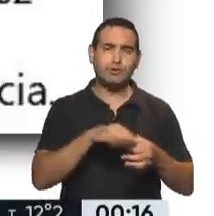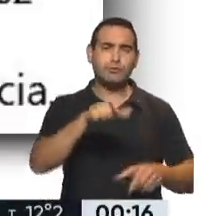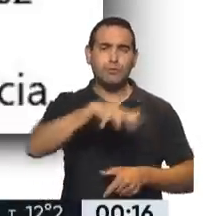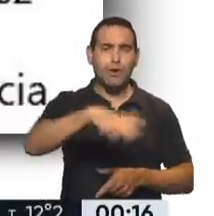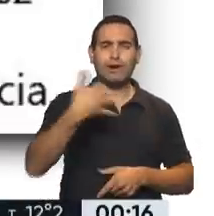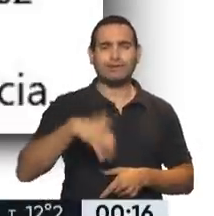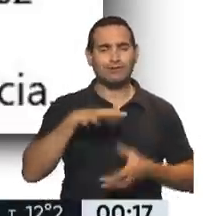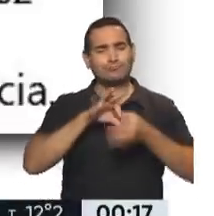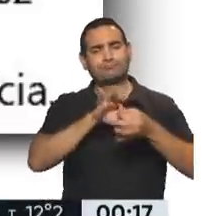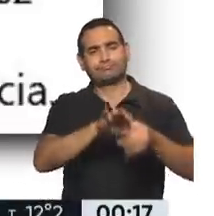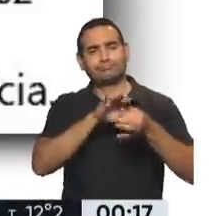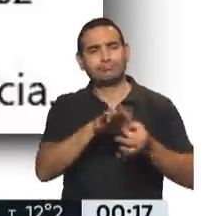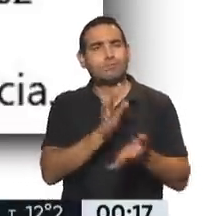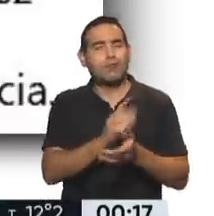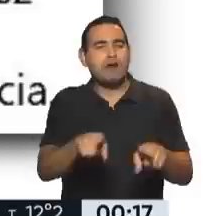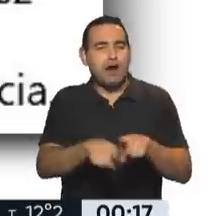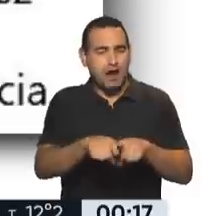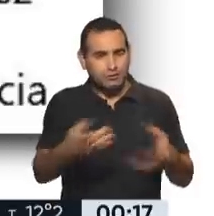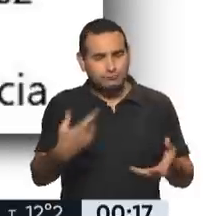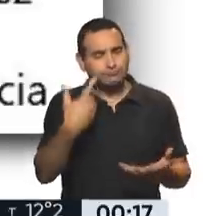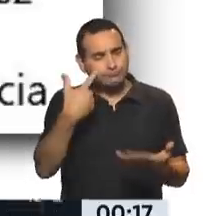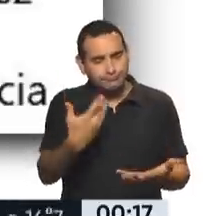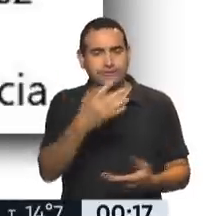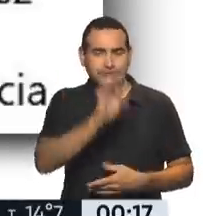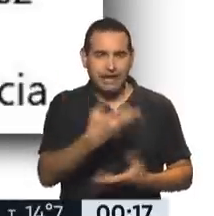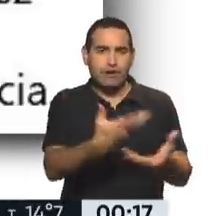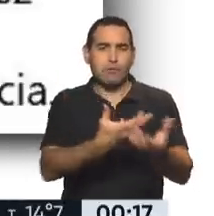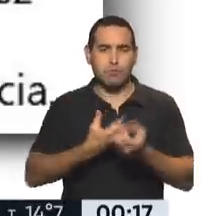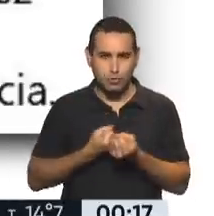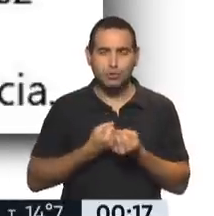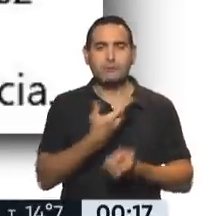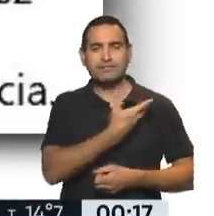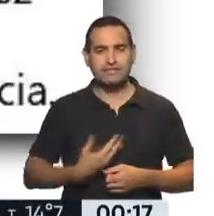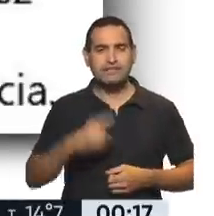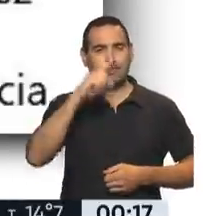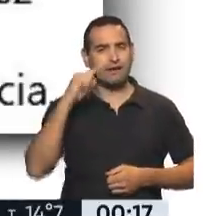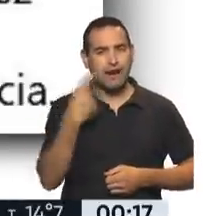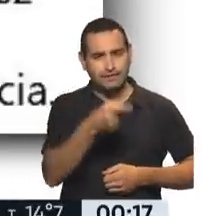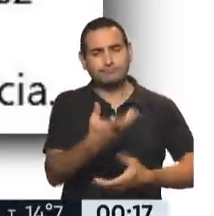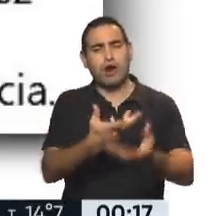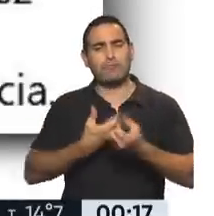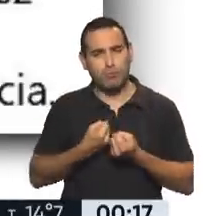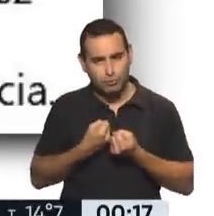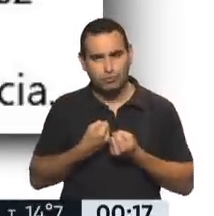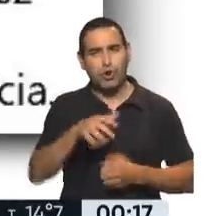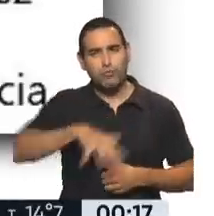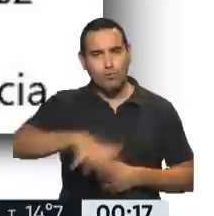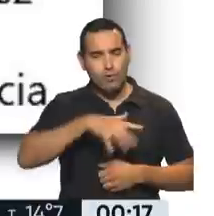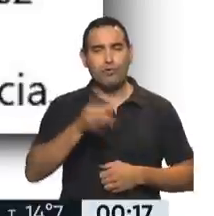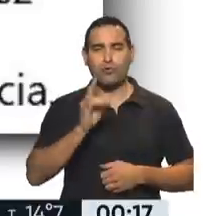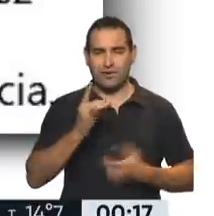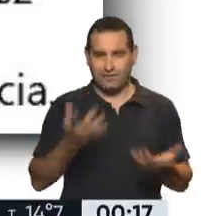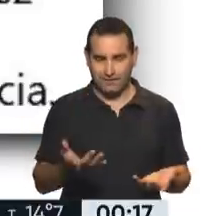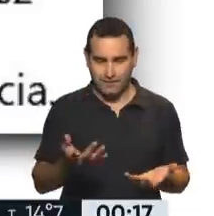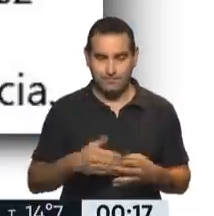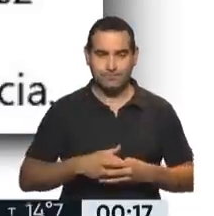argentino, reconocemos la solidaridad, el apoyo del hermano presidente Alberto Fernández al pueblo boliviano, así como